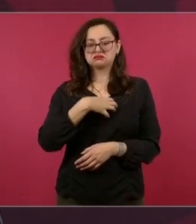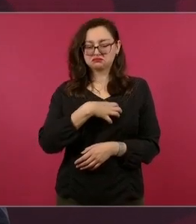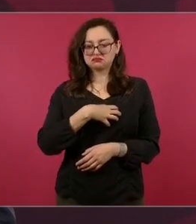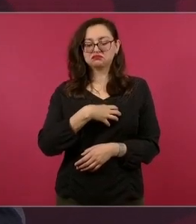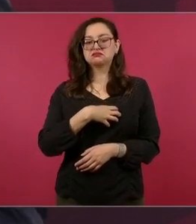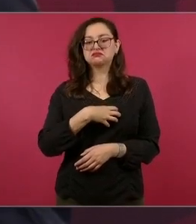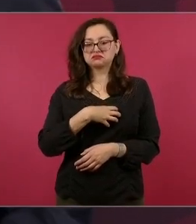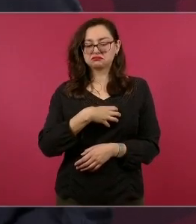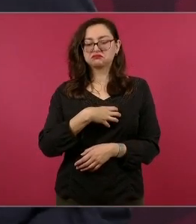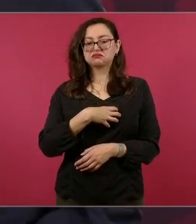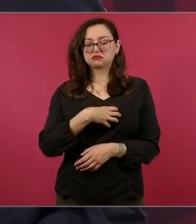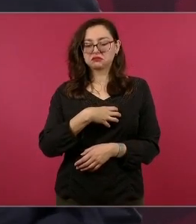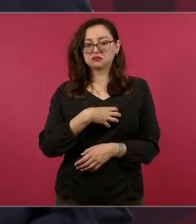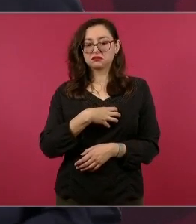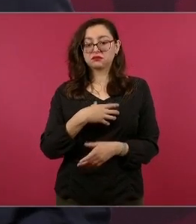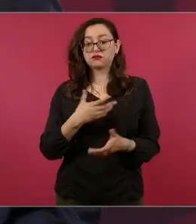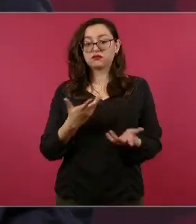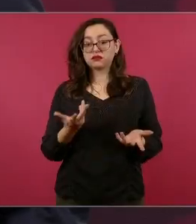Y